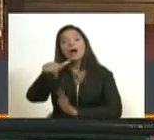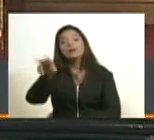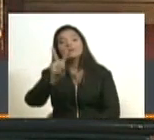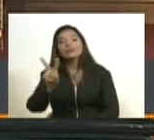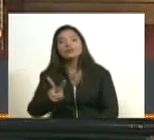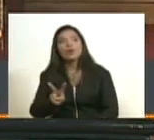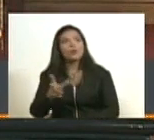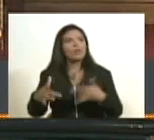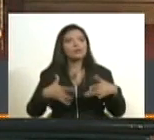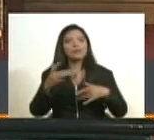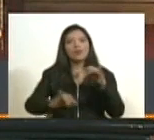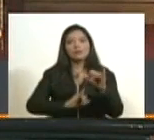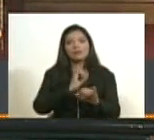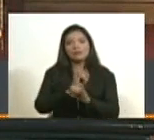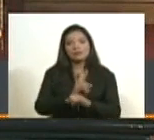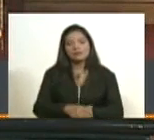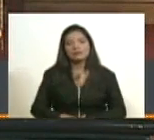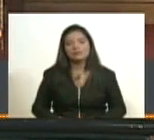evento internacional.